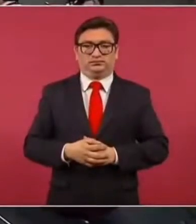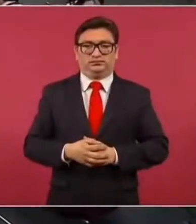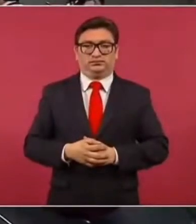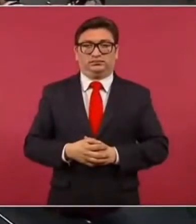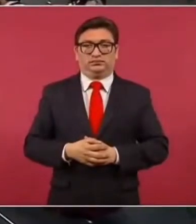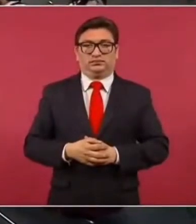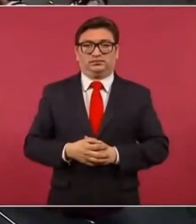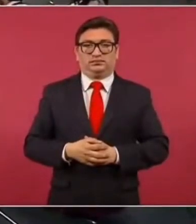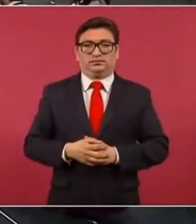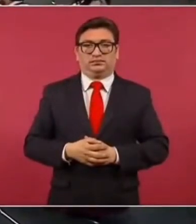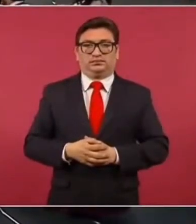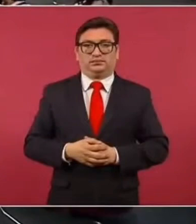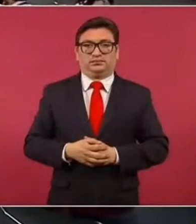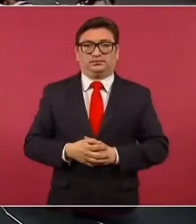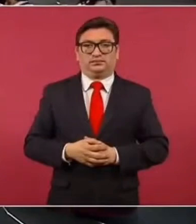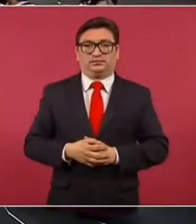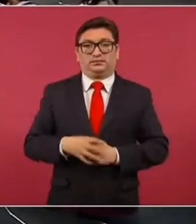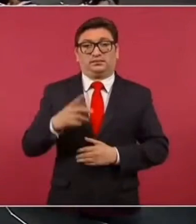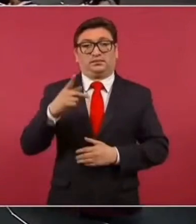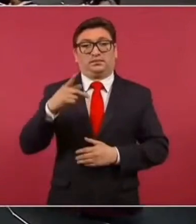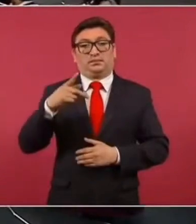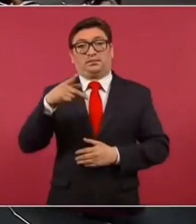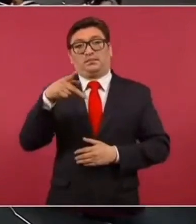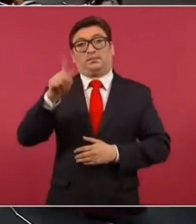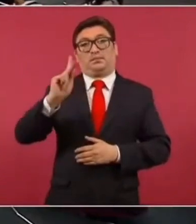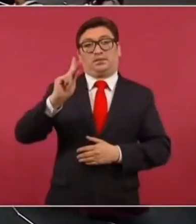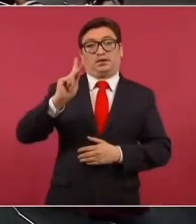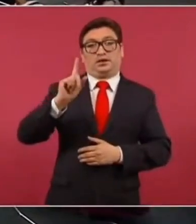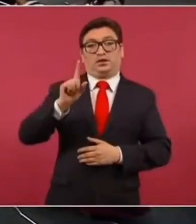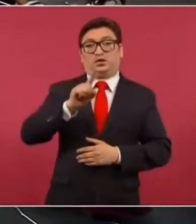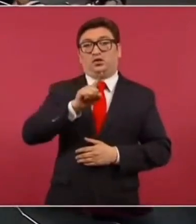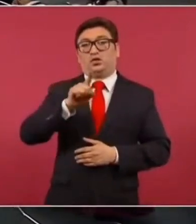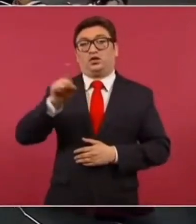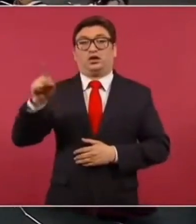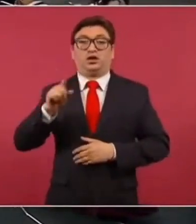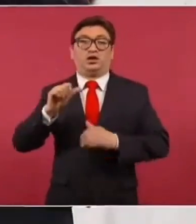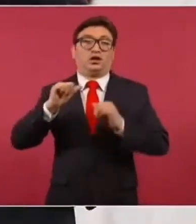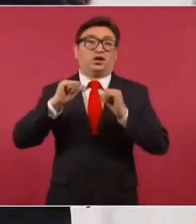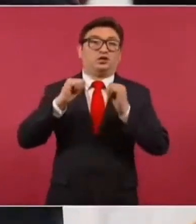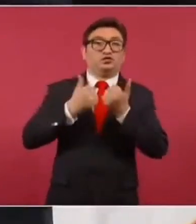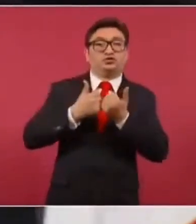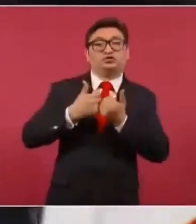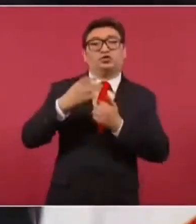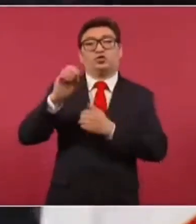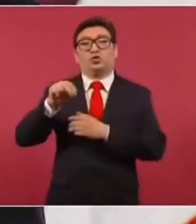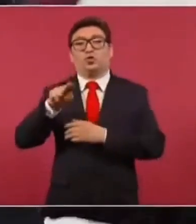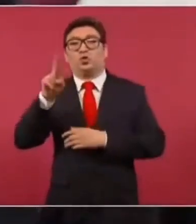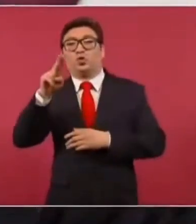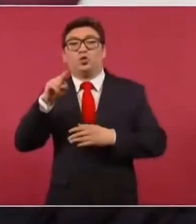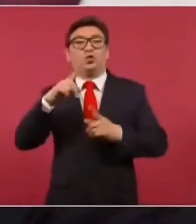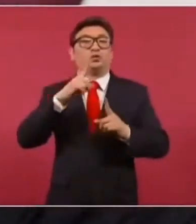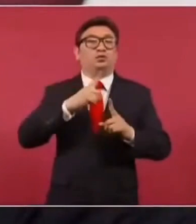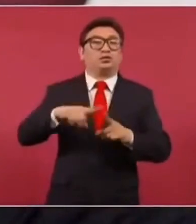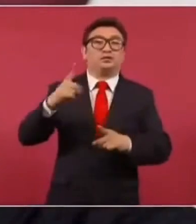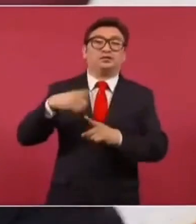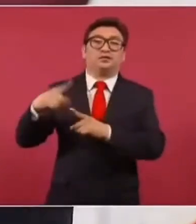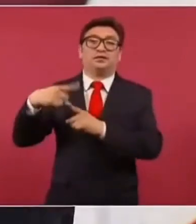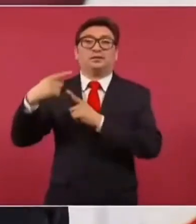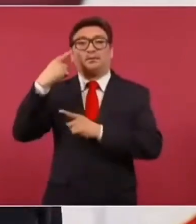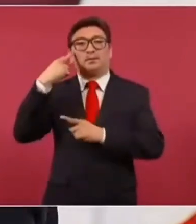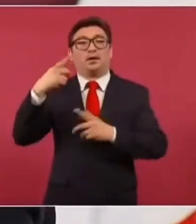Pero eso sí, hay una constelación de aparatos burocráticos de la ONU para todo.